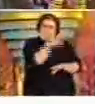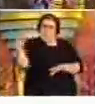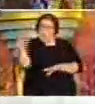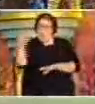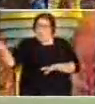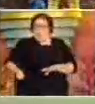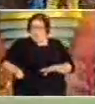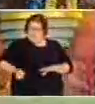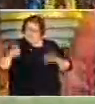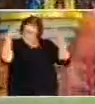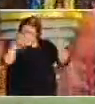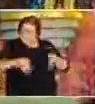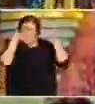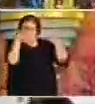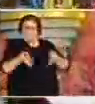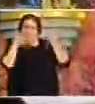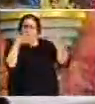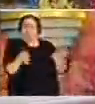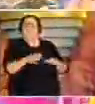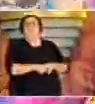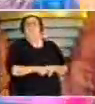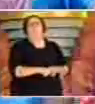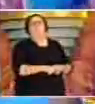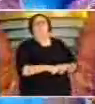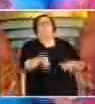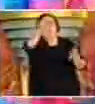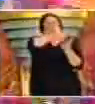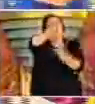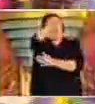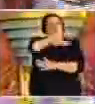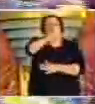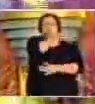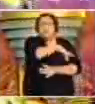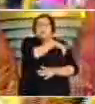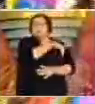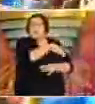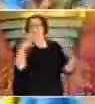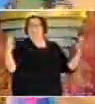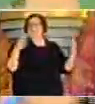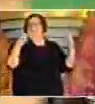Una